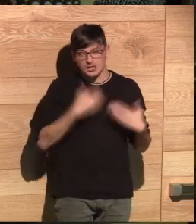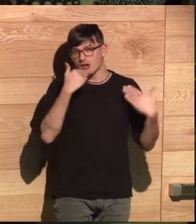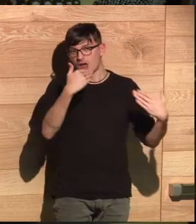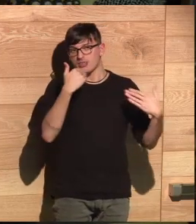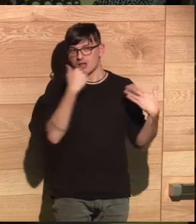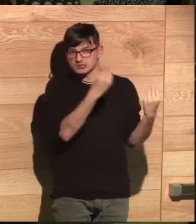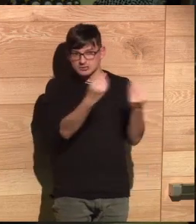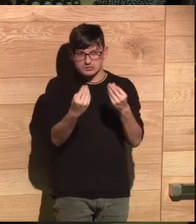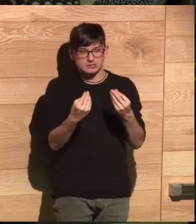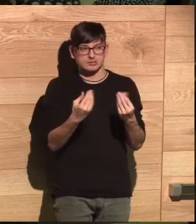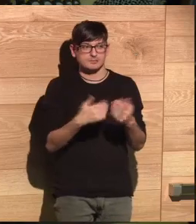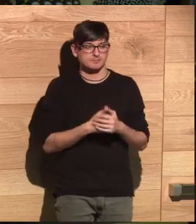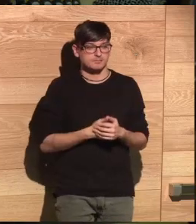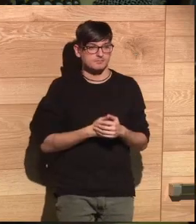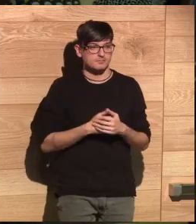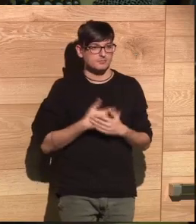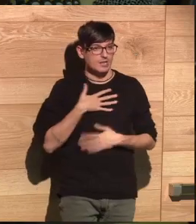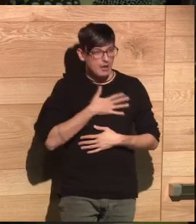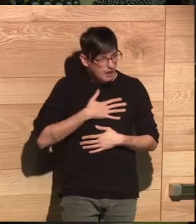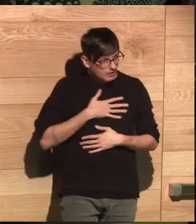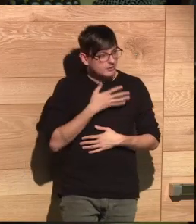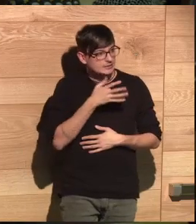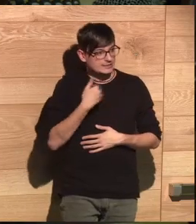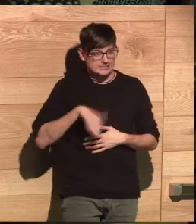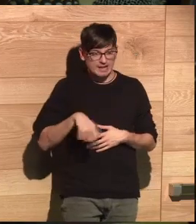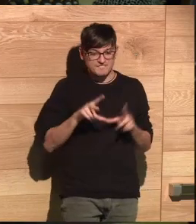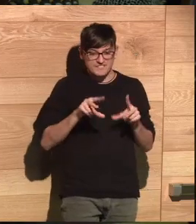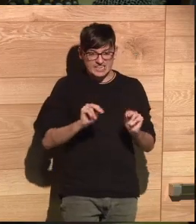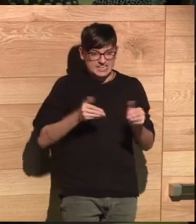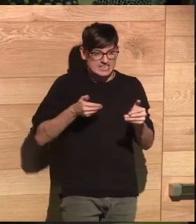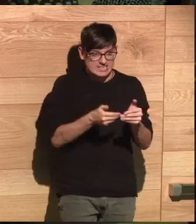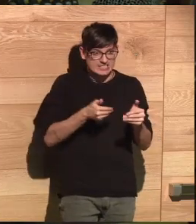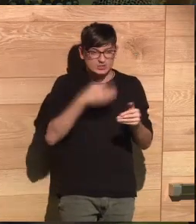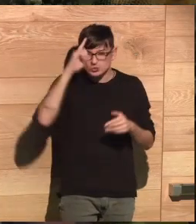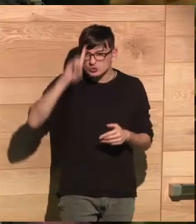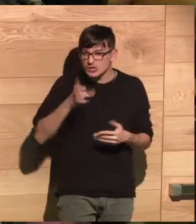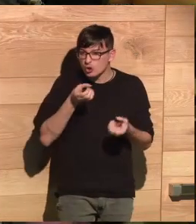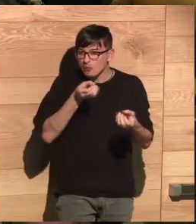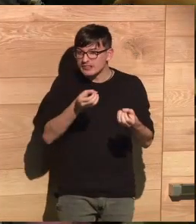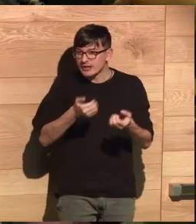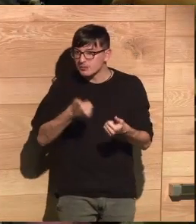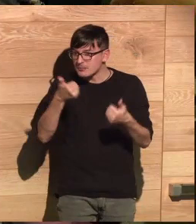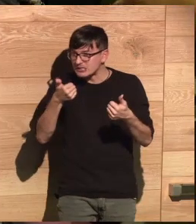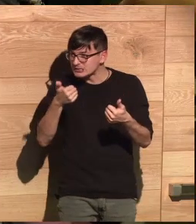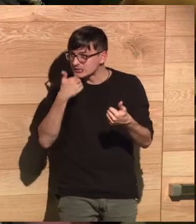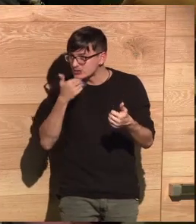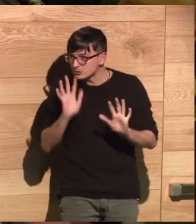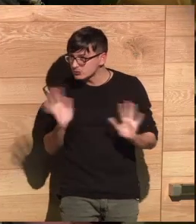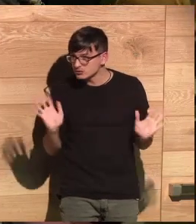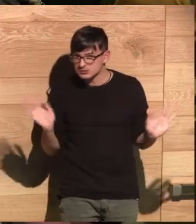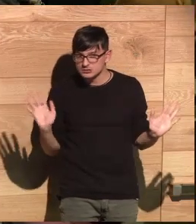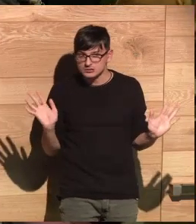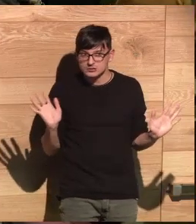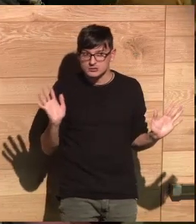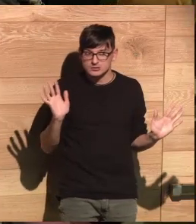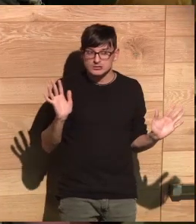muy amable. Vamos a ir terminando, no sé si hay algún comentario más, creo que no.